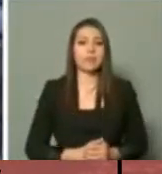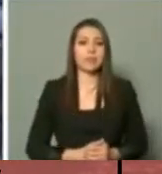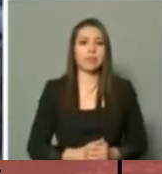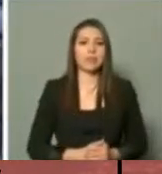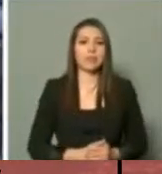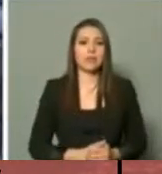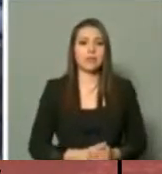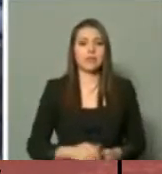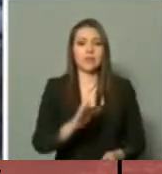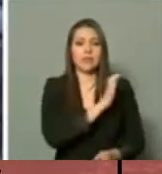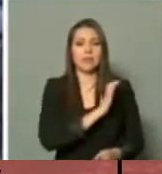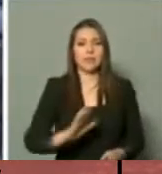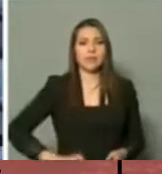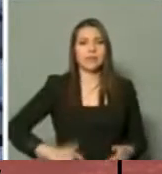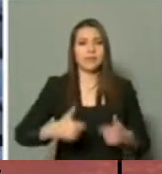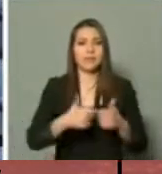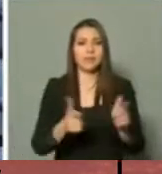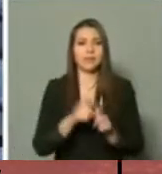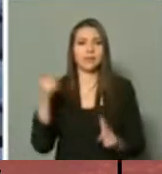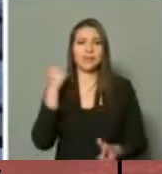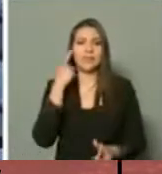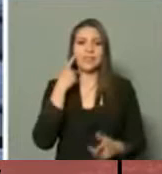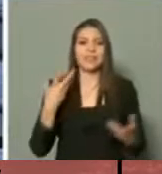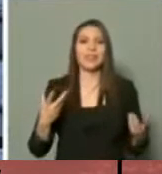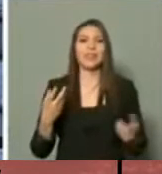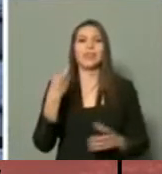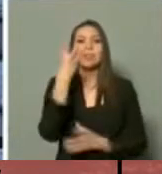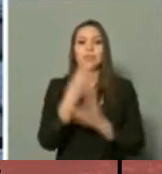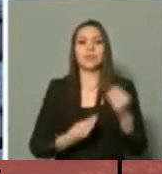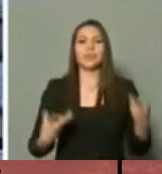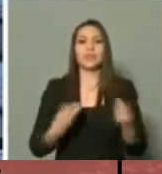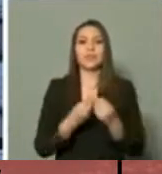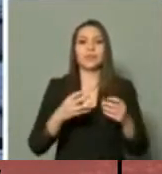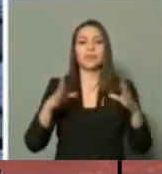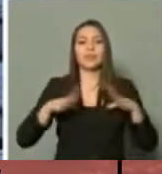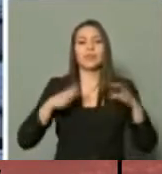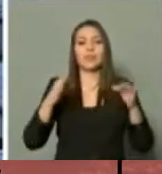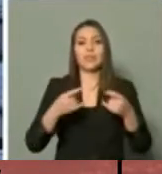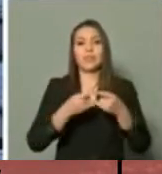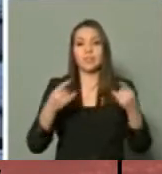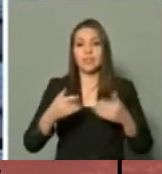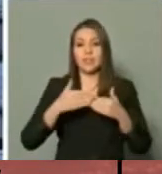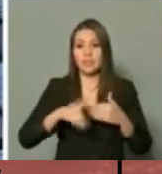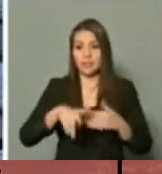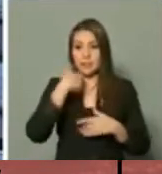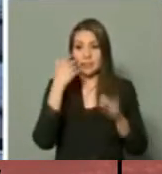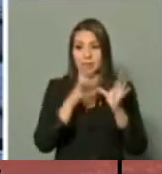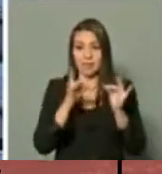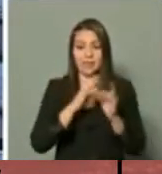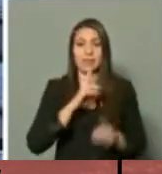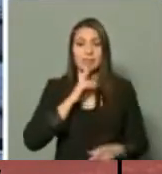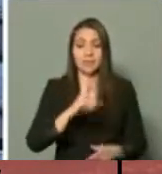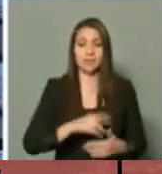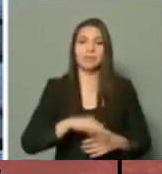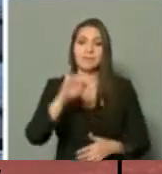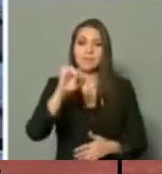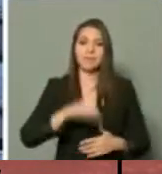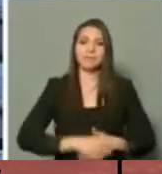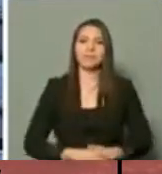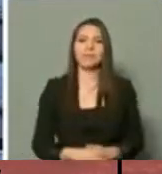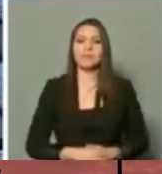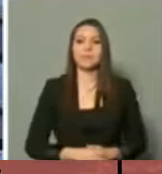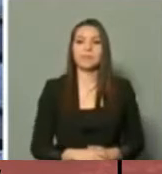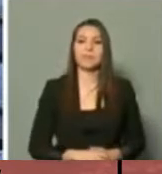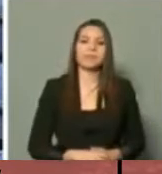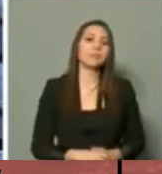Candidato de la candidatura común, Juntos Haremos Historia. Tiene usted 3 minutos con 11 segundos. ¿Desea usarlos para emitir una respuesta? Claro. Adelante.